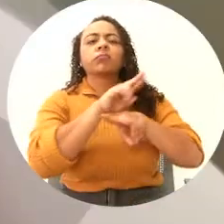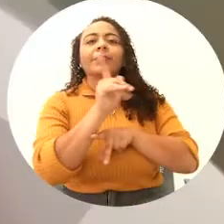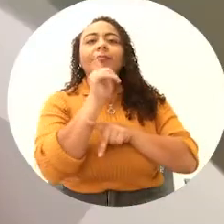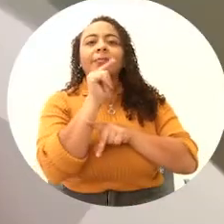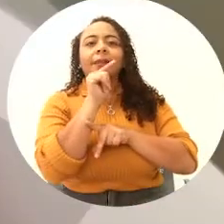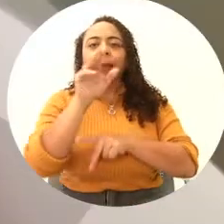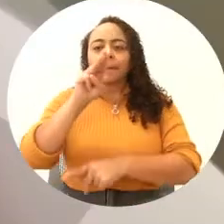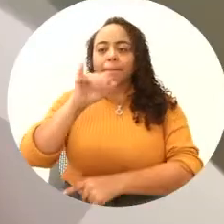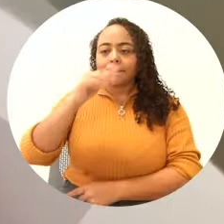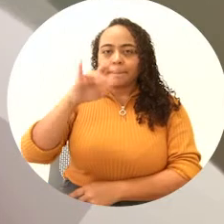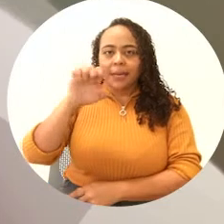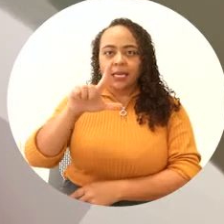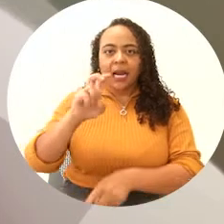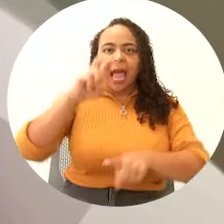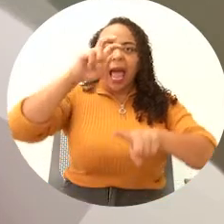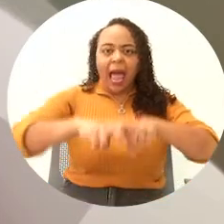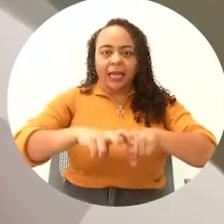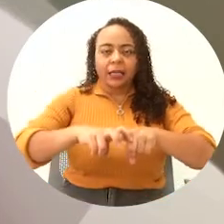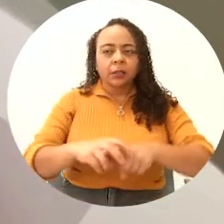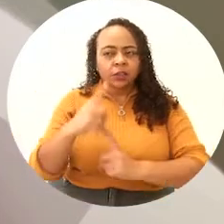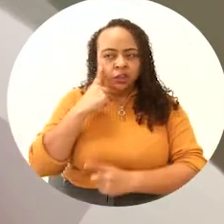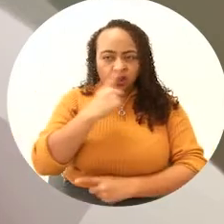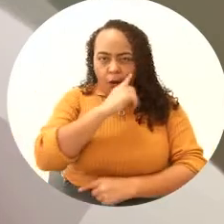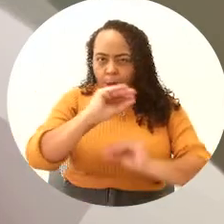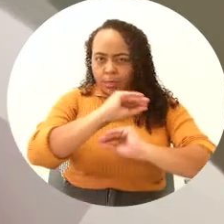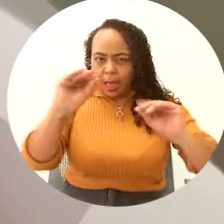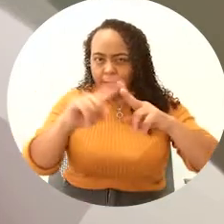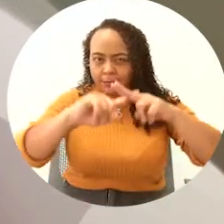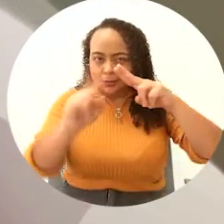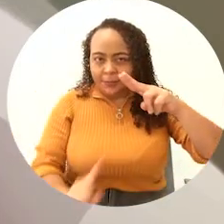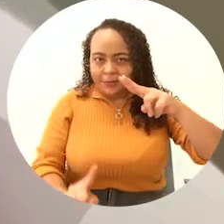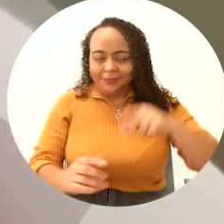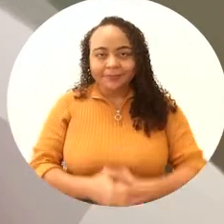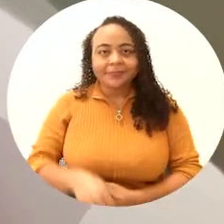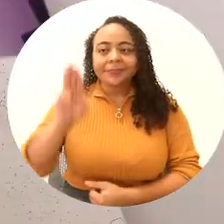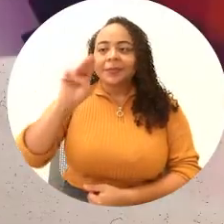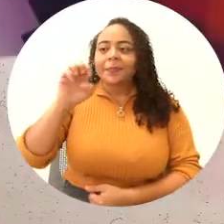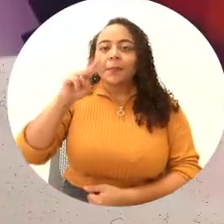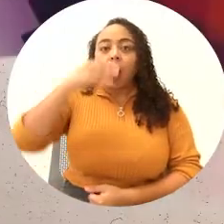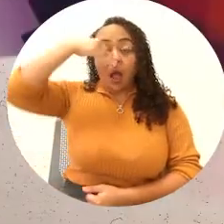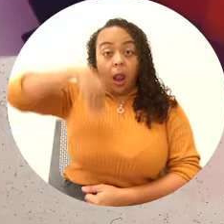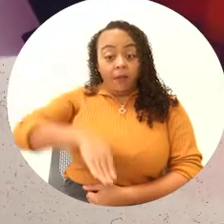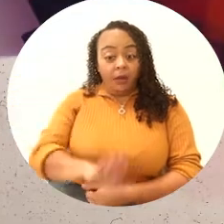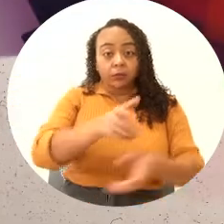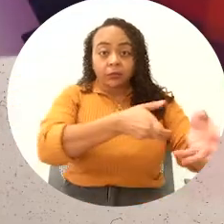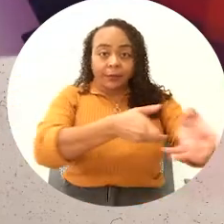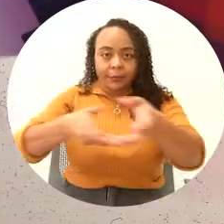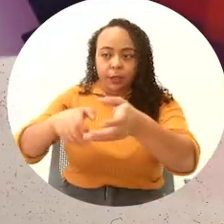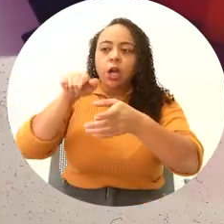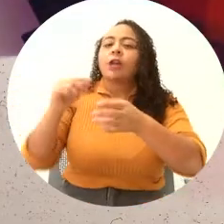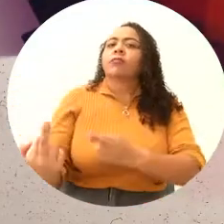vigilancia aérea era Michael el águila. A su ojo nada se le escapaba. Memo el elefante